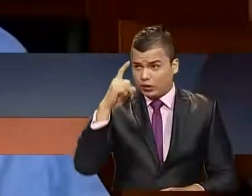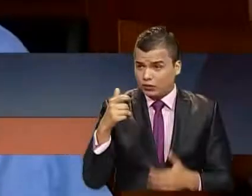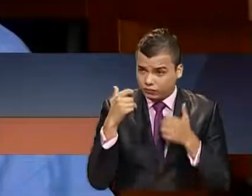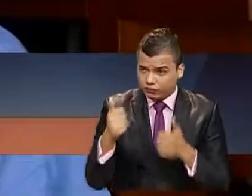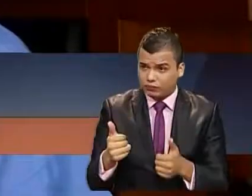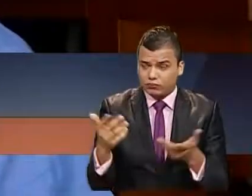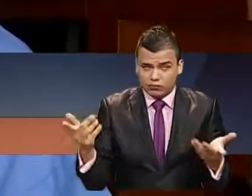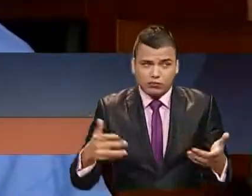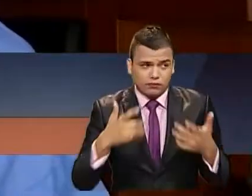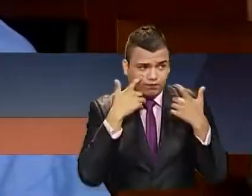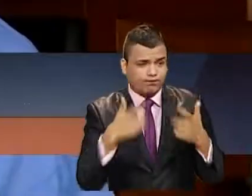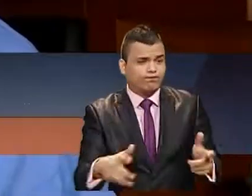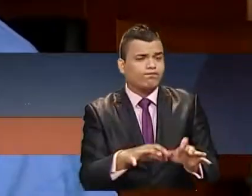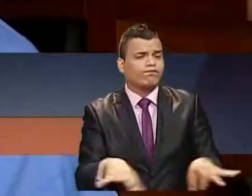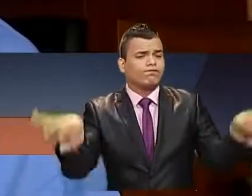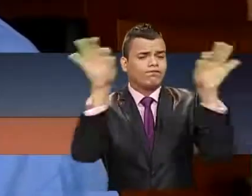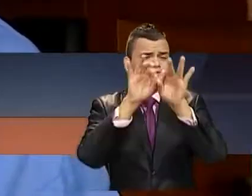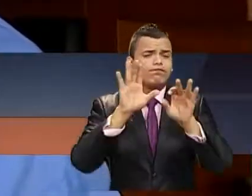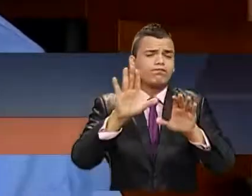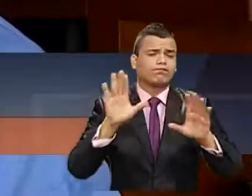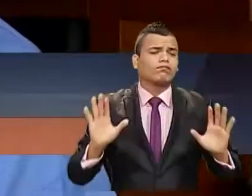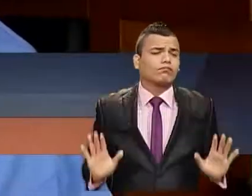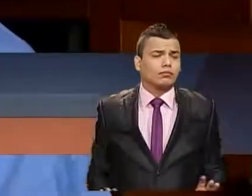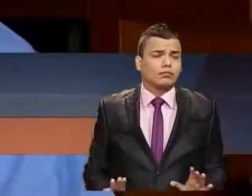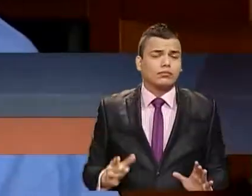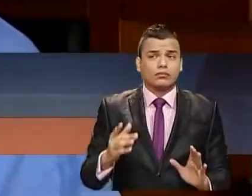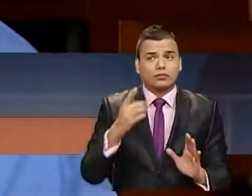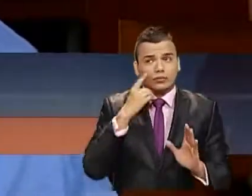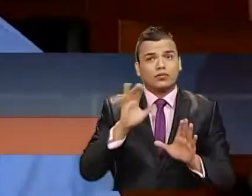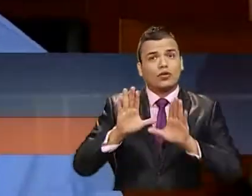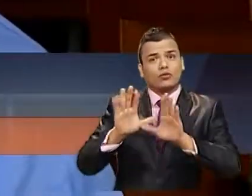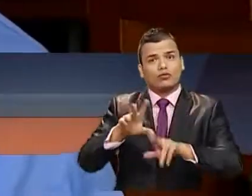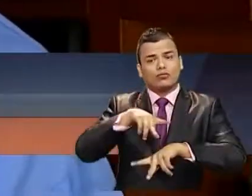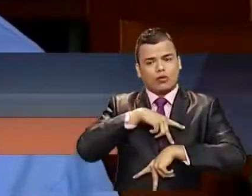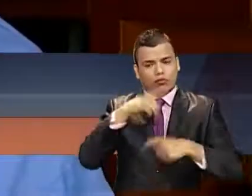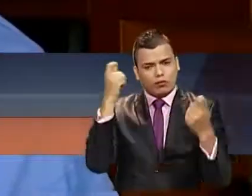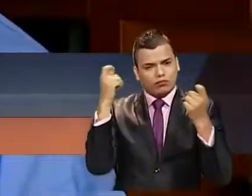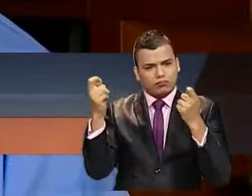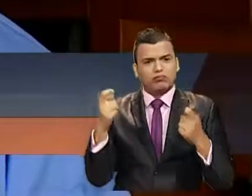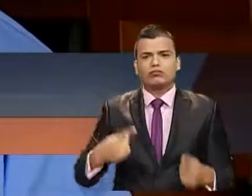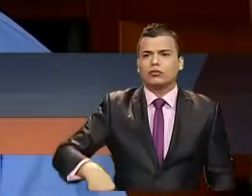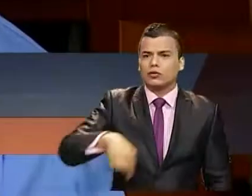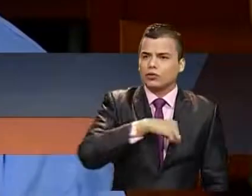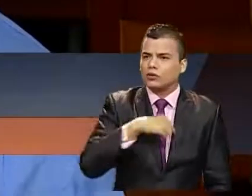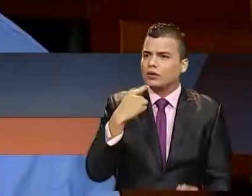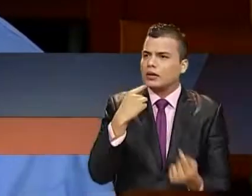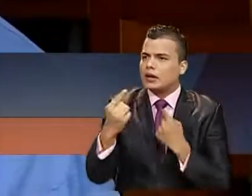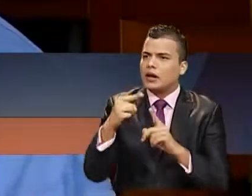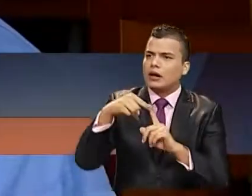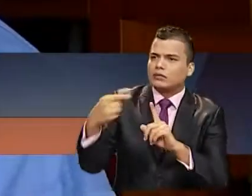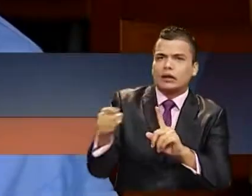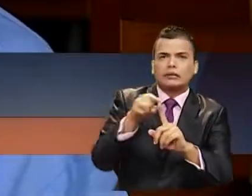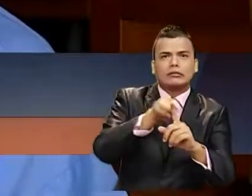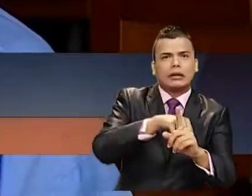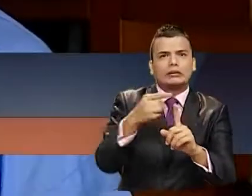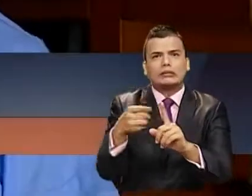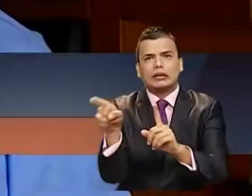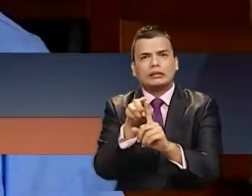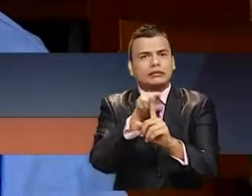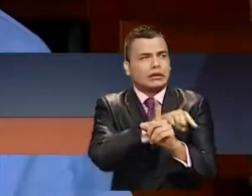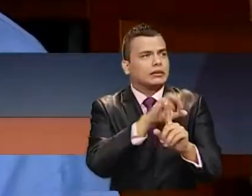importante fue muy importante de todas maneras muy legítimo nosotros estuvimos ahí de mediadores pero siempre tratando de que